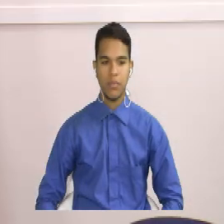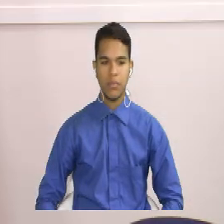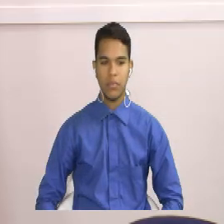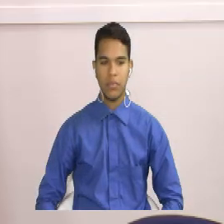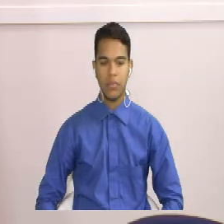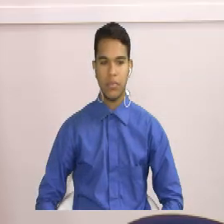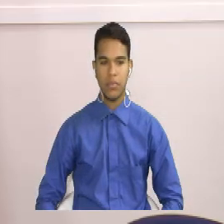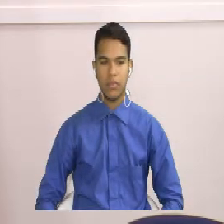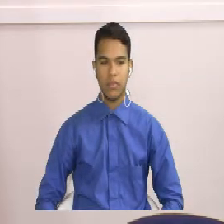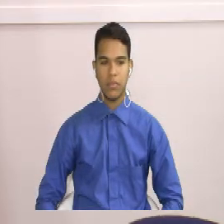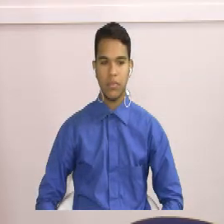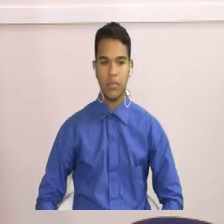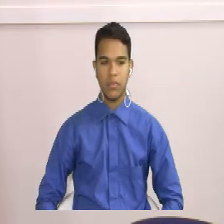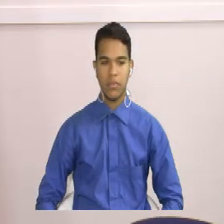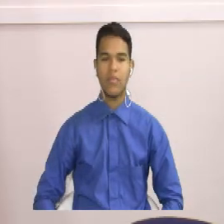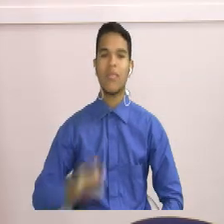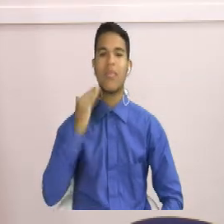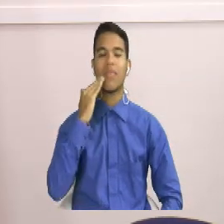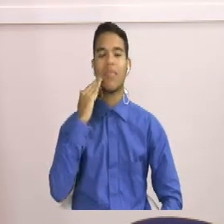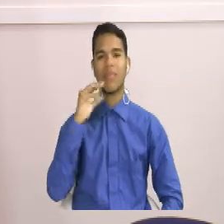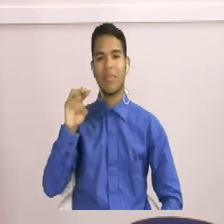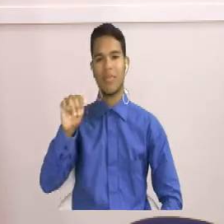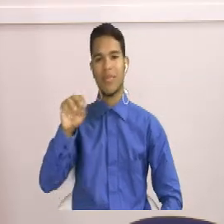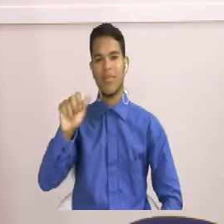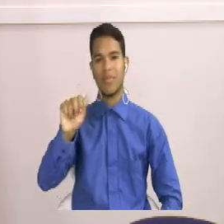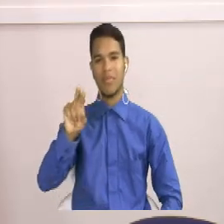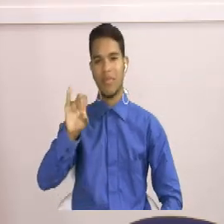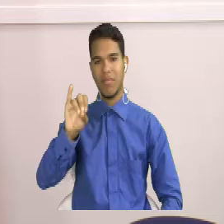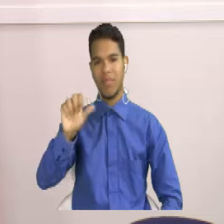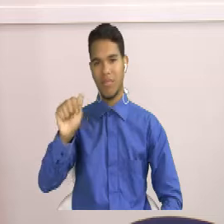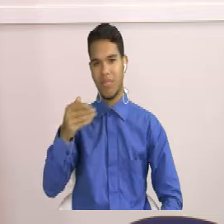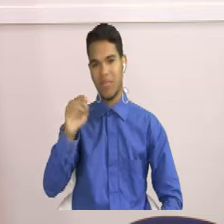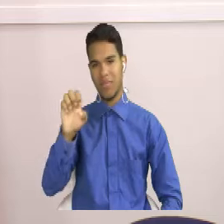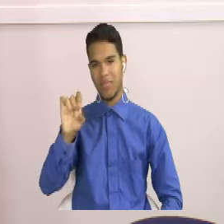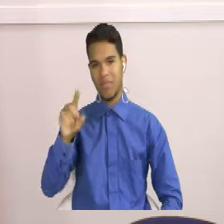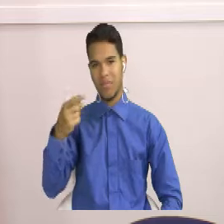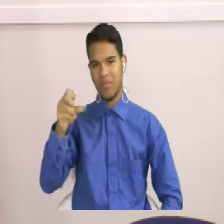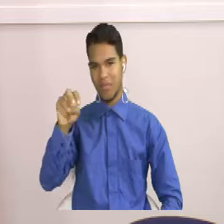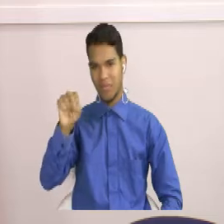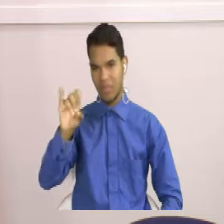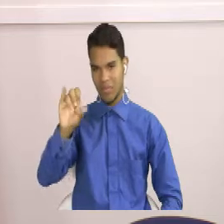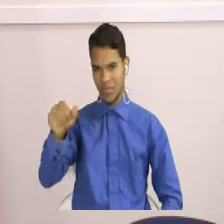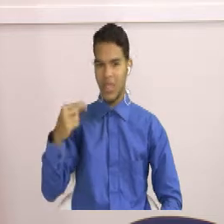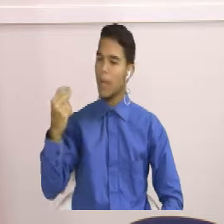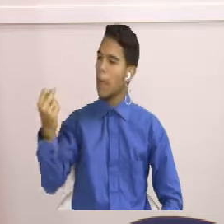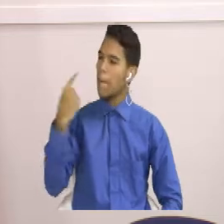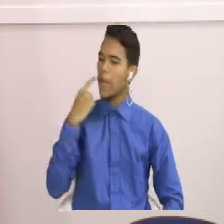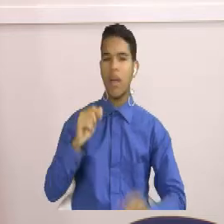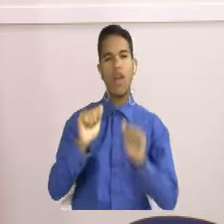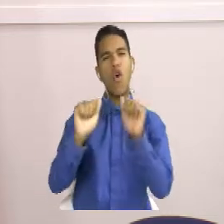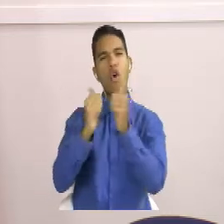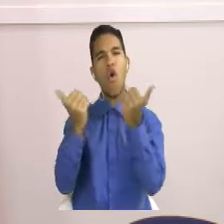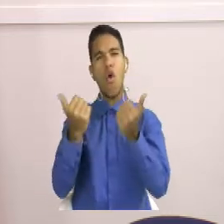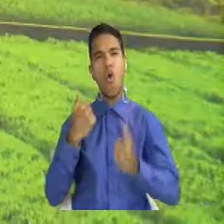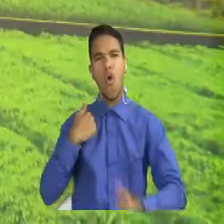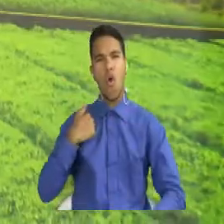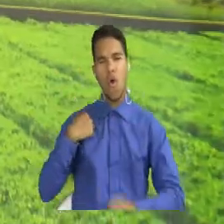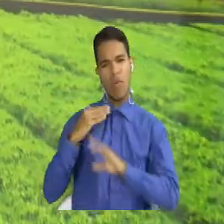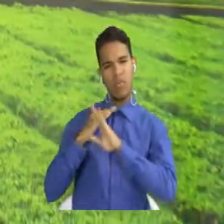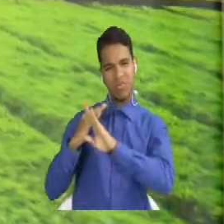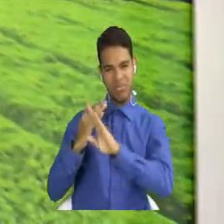nuestras televidentes, ella se llama María Eugenia Artunduaga, quien nos dice cómo prevenir o cómo quitar y también por qué salen esas